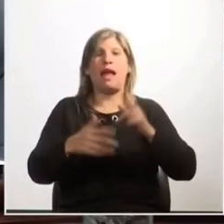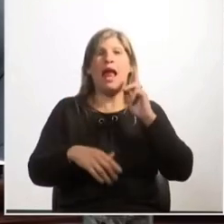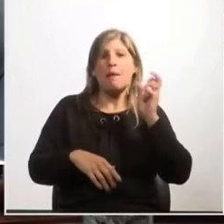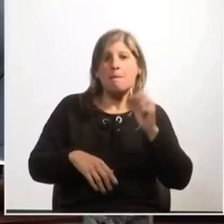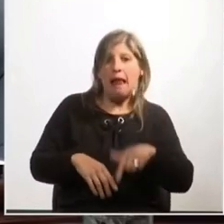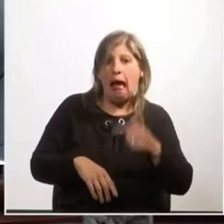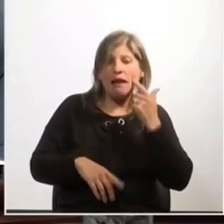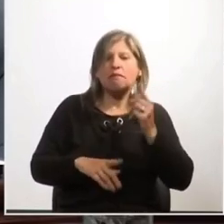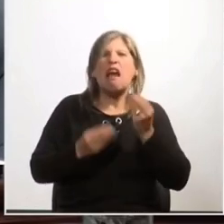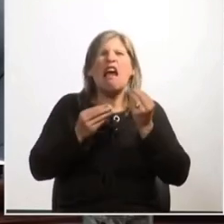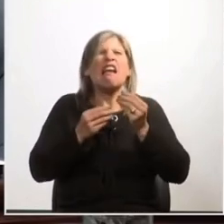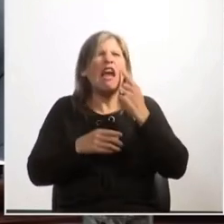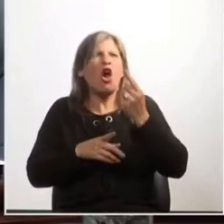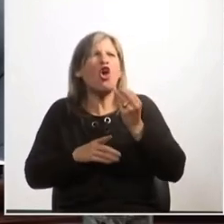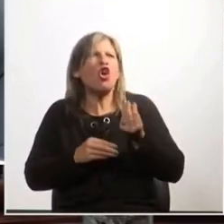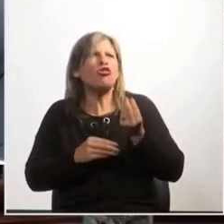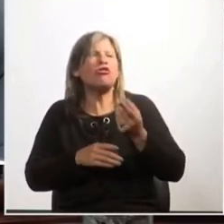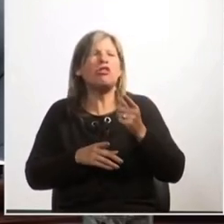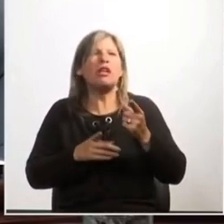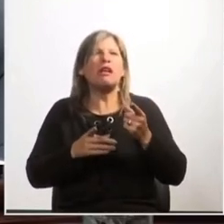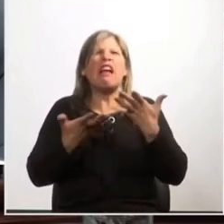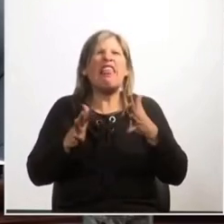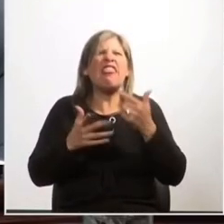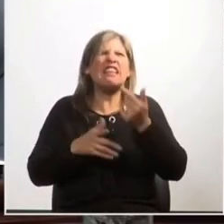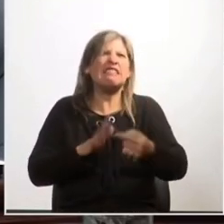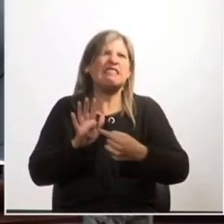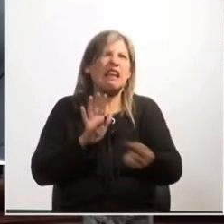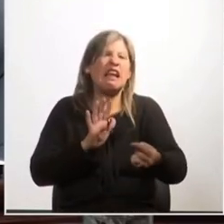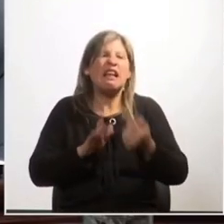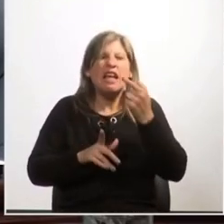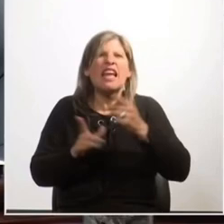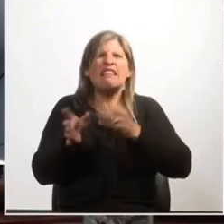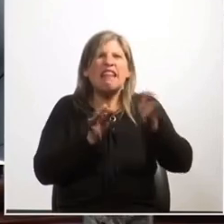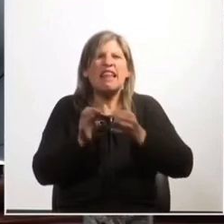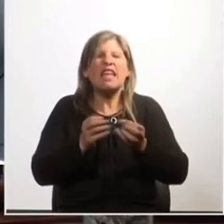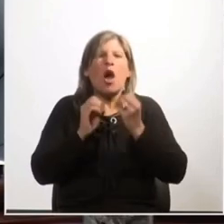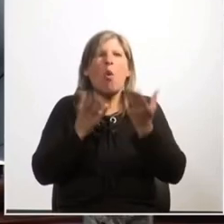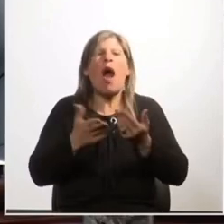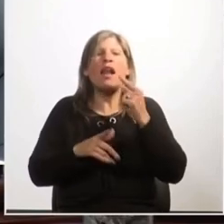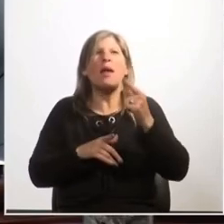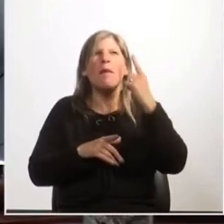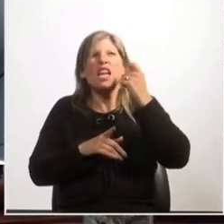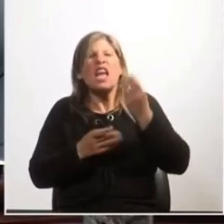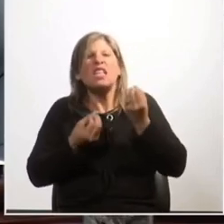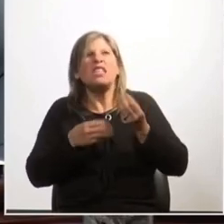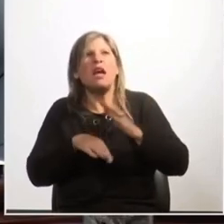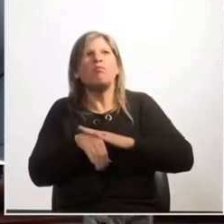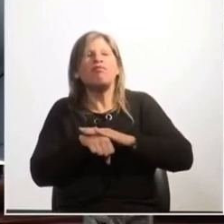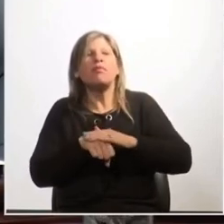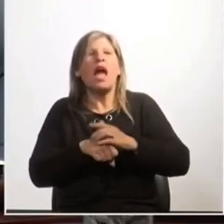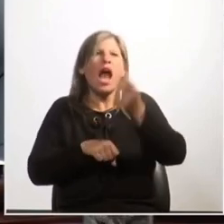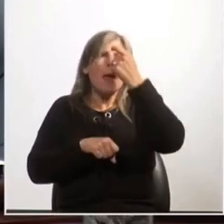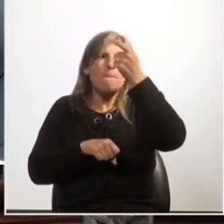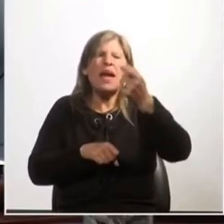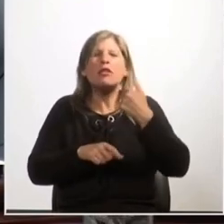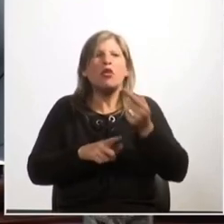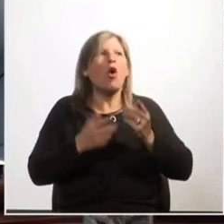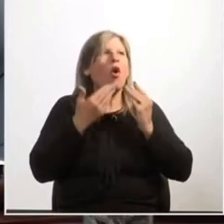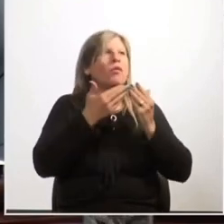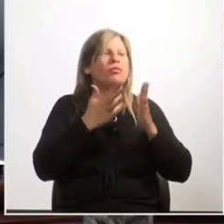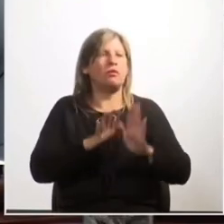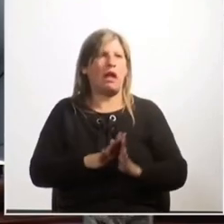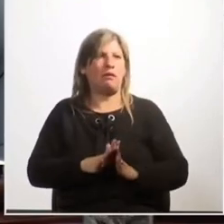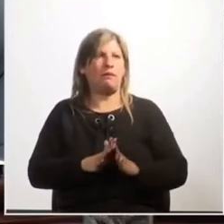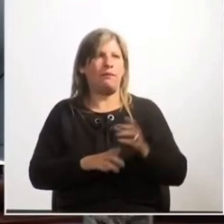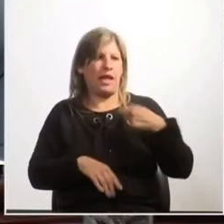¿Quién lo conoce? ¿Cuál es su enfoque estratégico? ¿En qué experiencia se basa? ¿Qué expertos han consultado? La